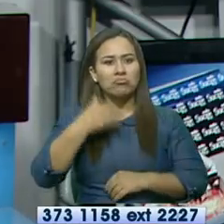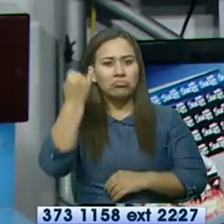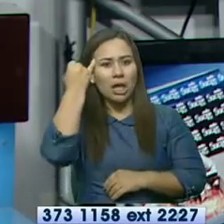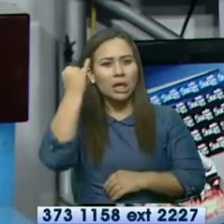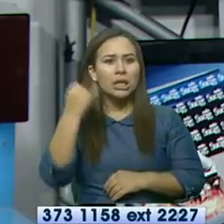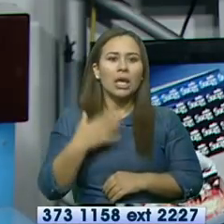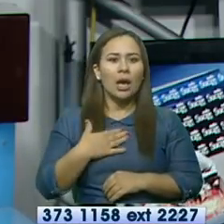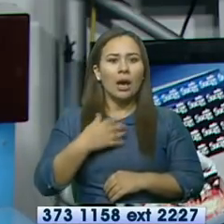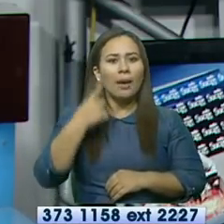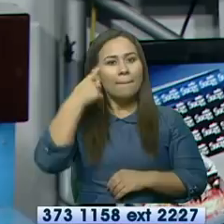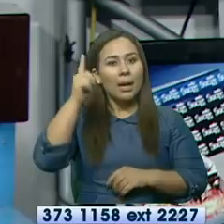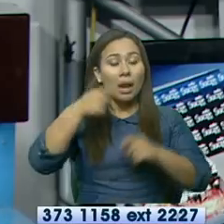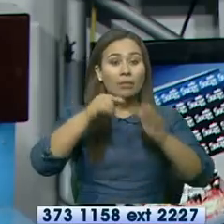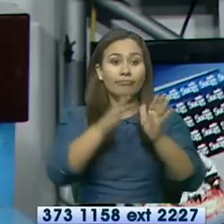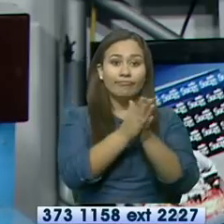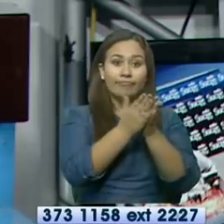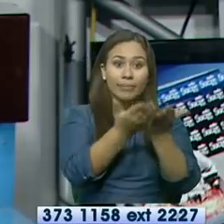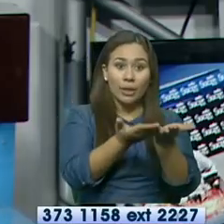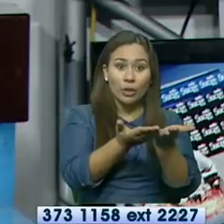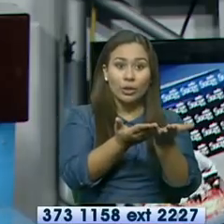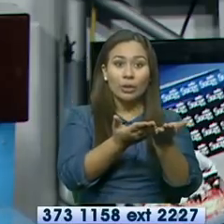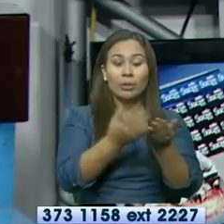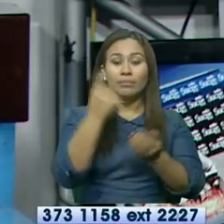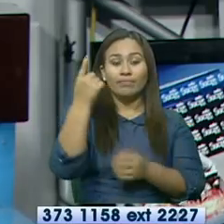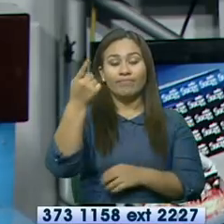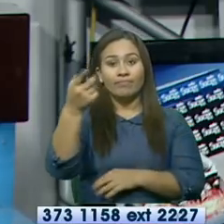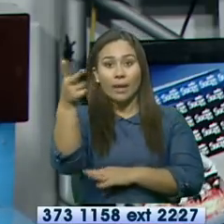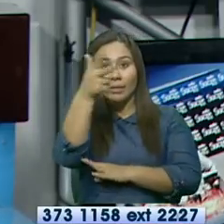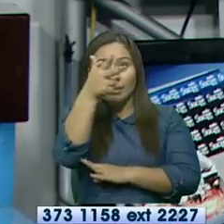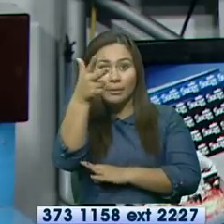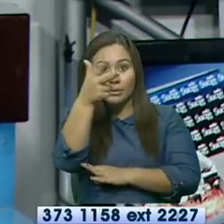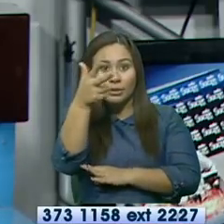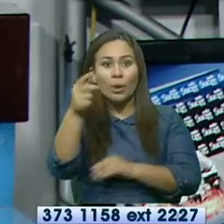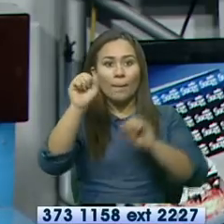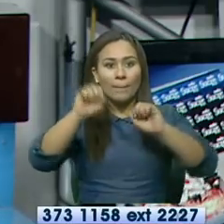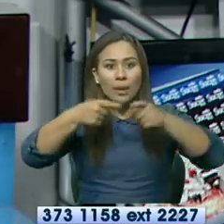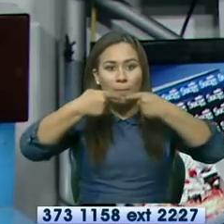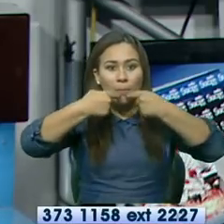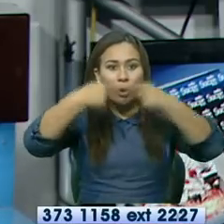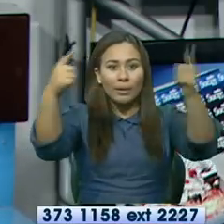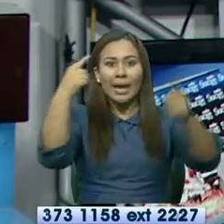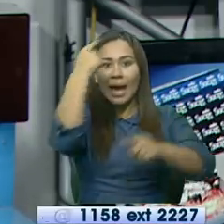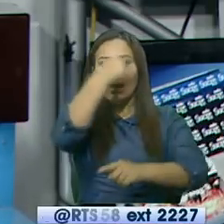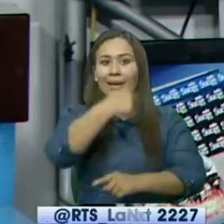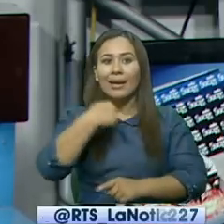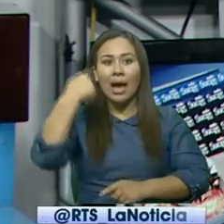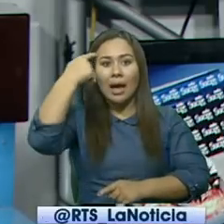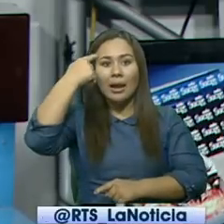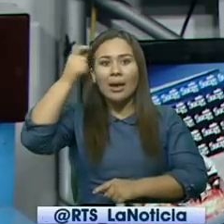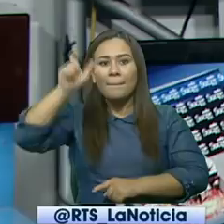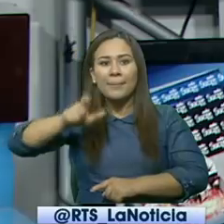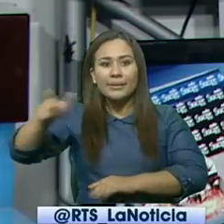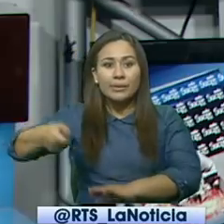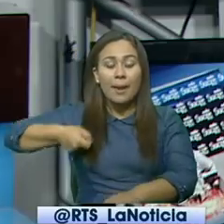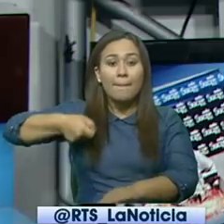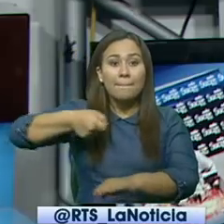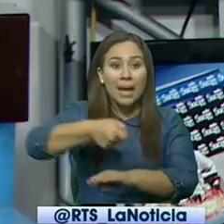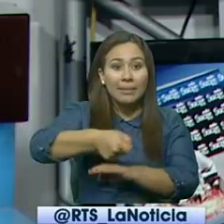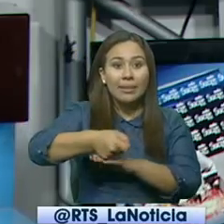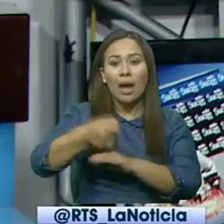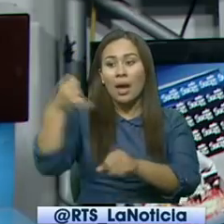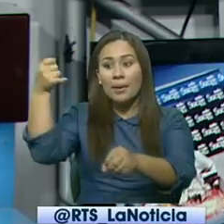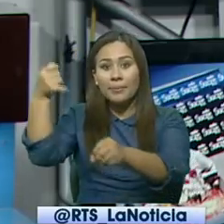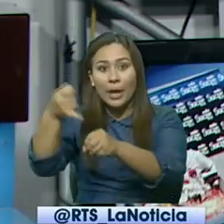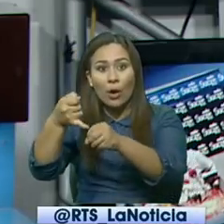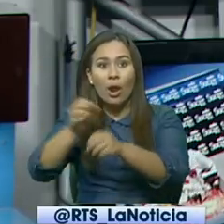de que los medios puedan revelar el rostro de los detenidos en delito flagrante por asesinato secuestro violación y robo